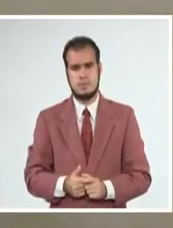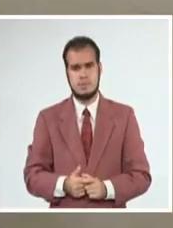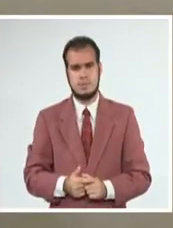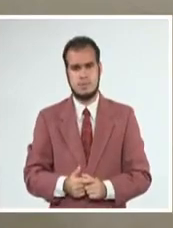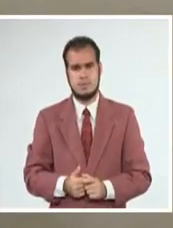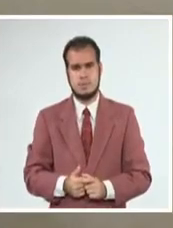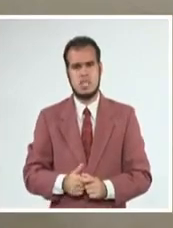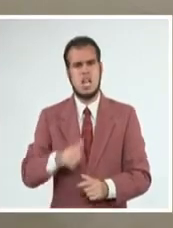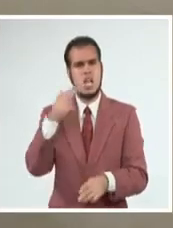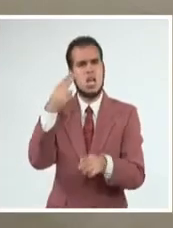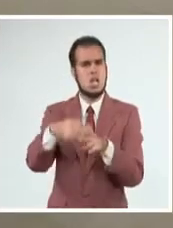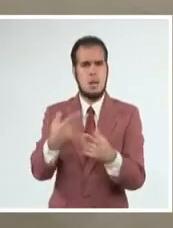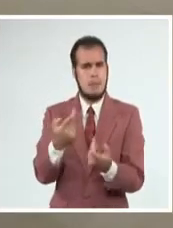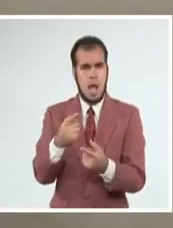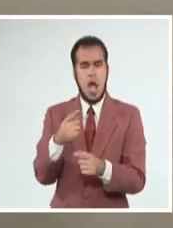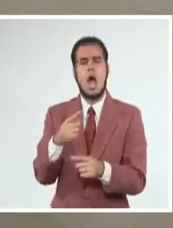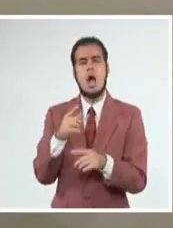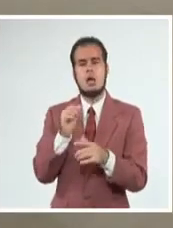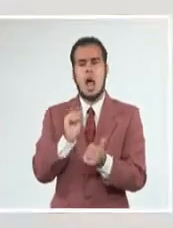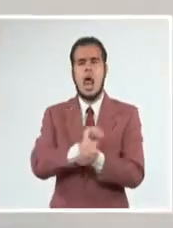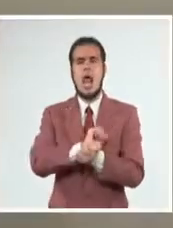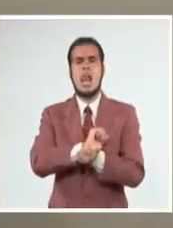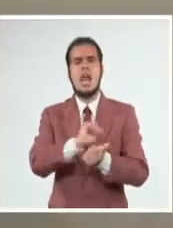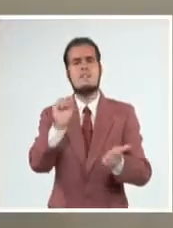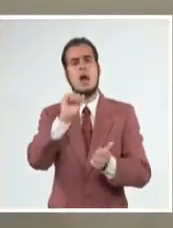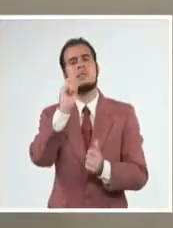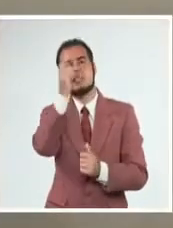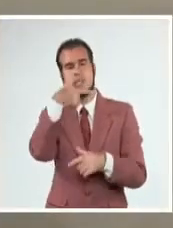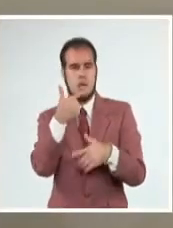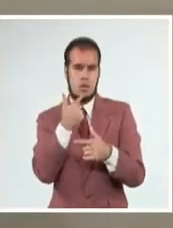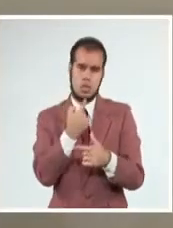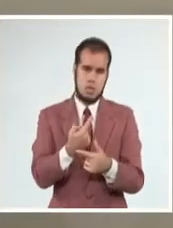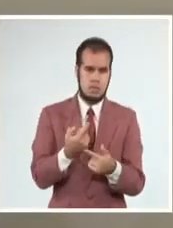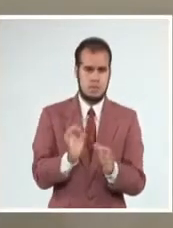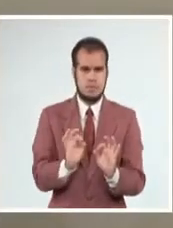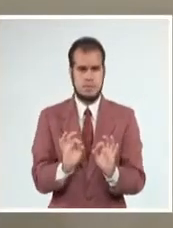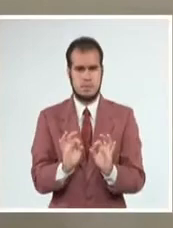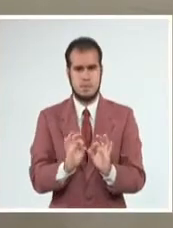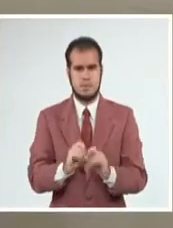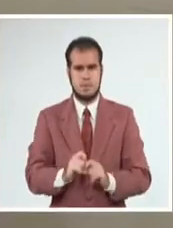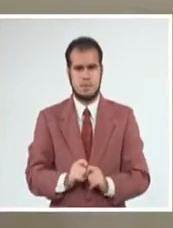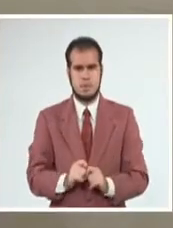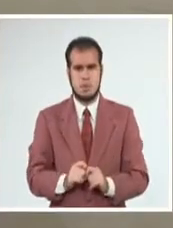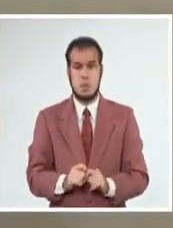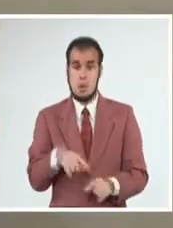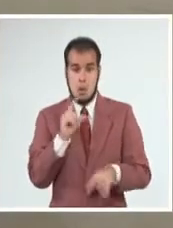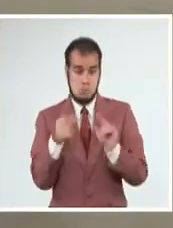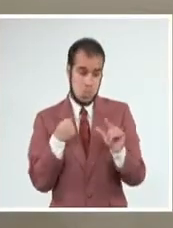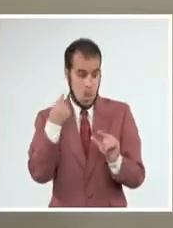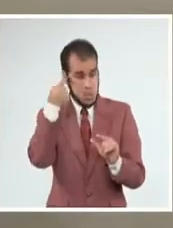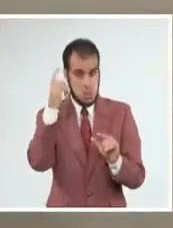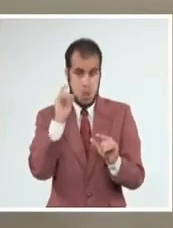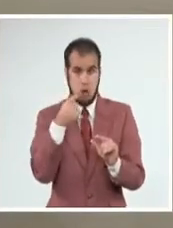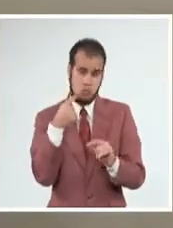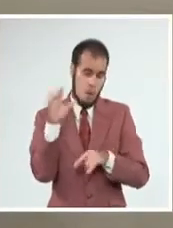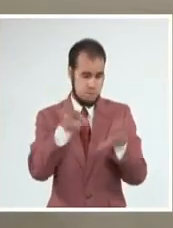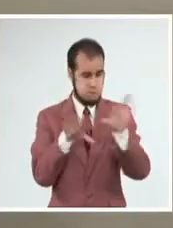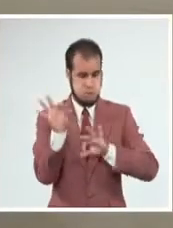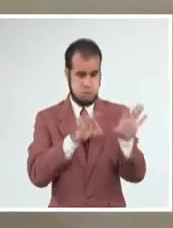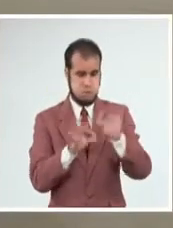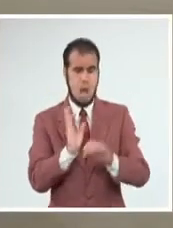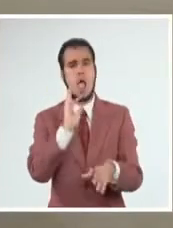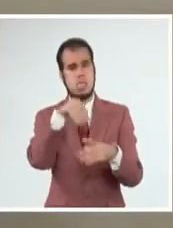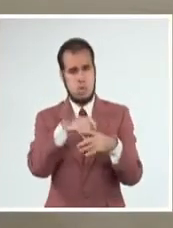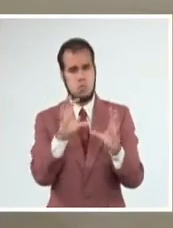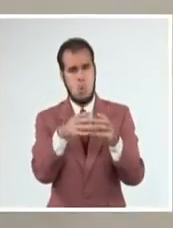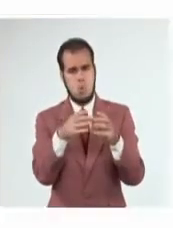nombre Liberemos a Ciego, Liberemos a Ciego. Puse a las personas que yo consideraba, le pusieron el grupo y se comienza a